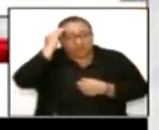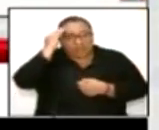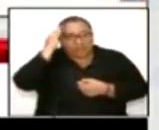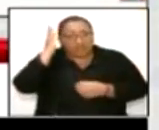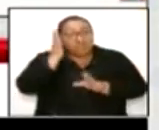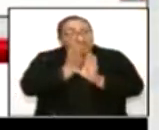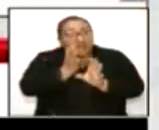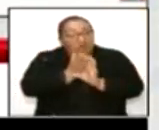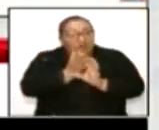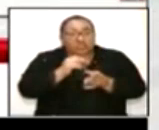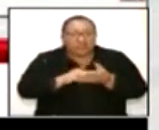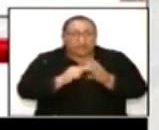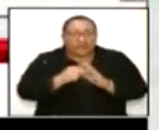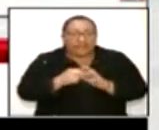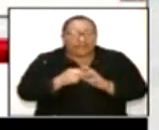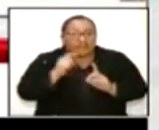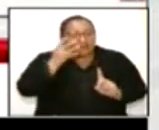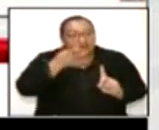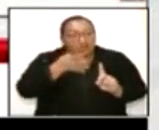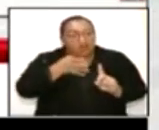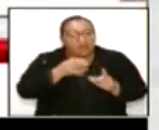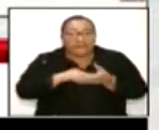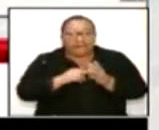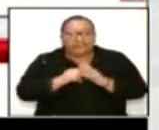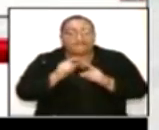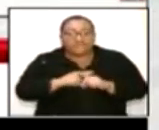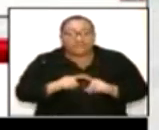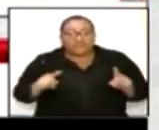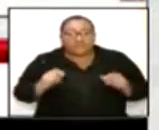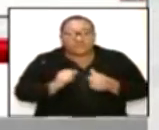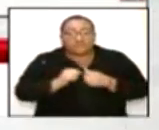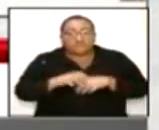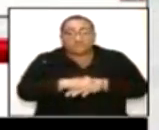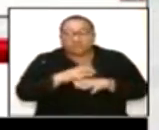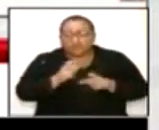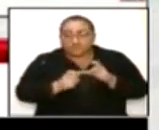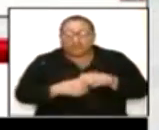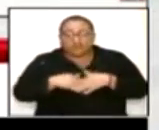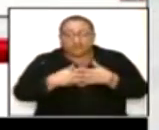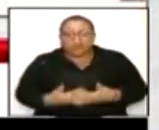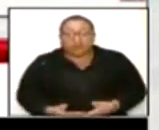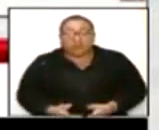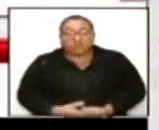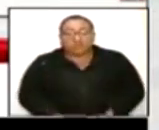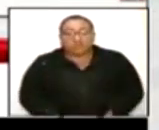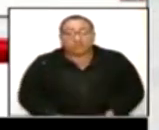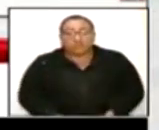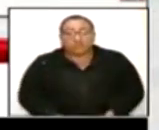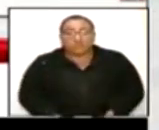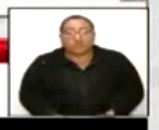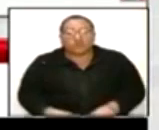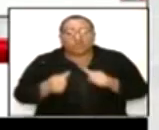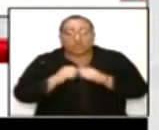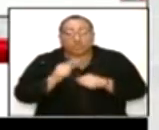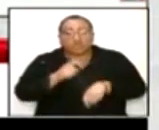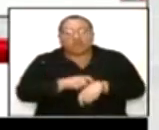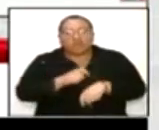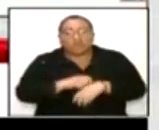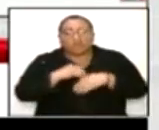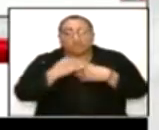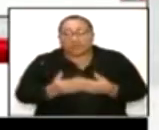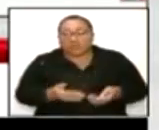la norma técnica de salud para la atención integral y diferenciada de las gestantes adolescentes durante el